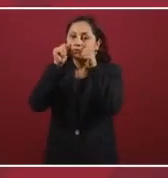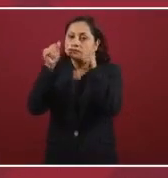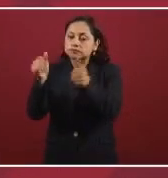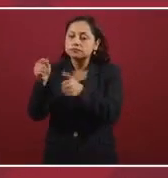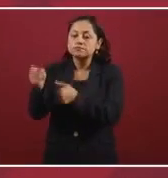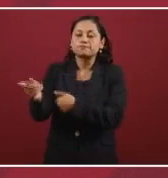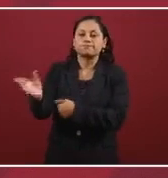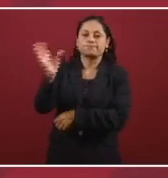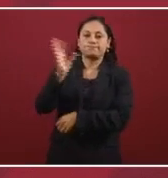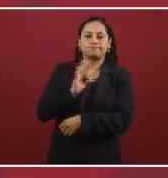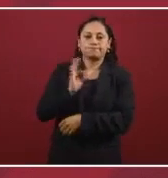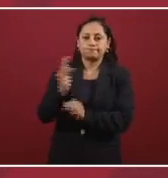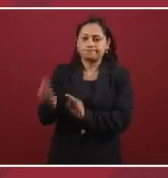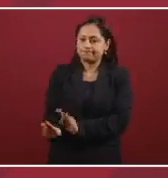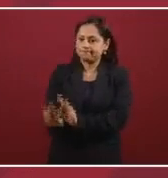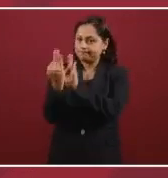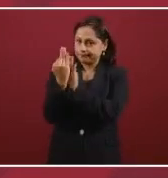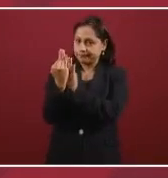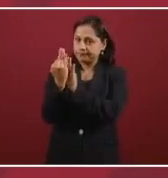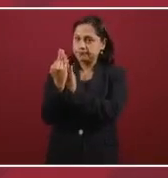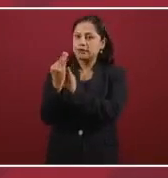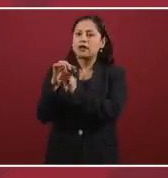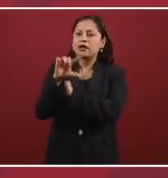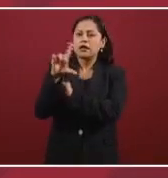otros sentimientos de parte de ellos.